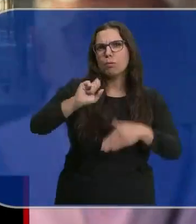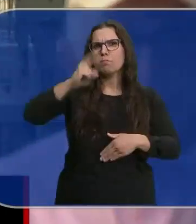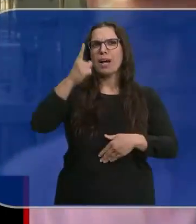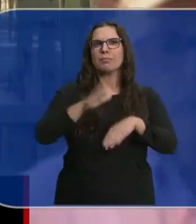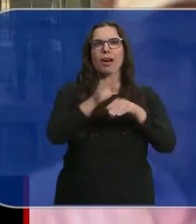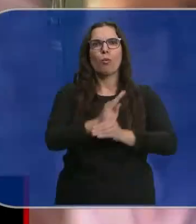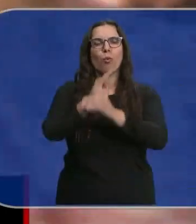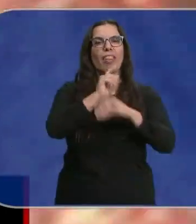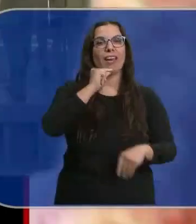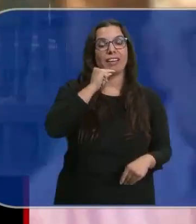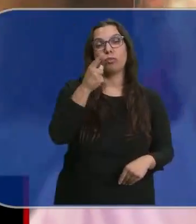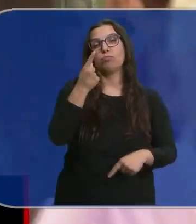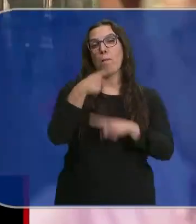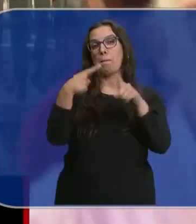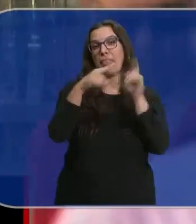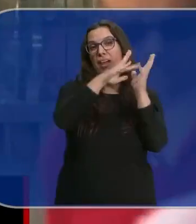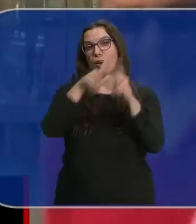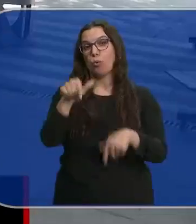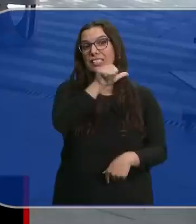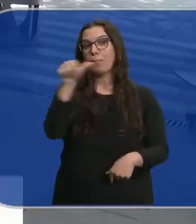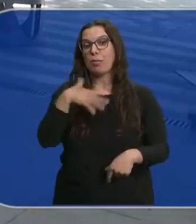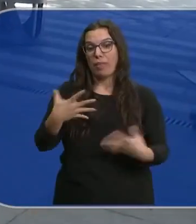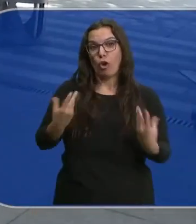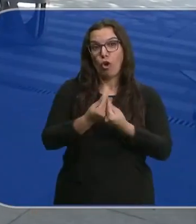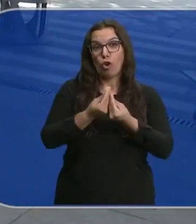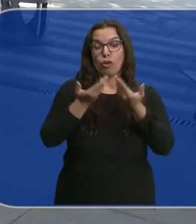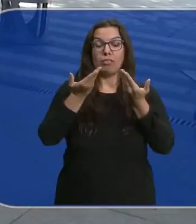los nietos. Pasan con ellos 16 horas a la semana.